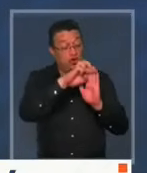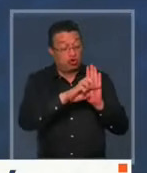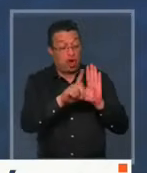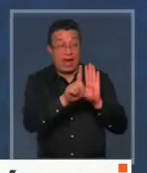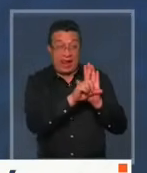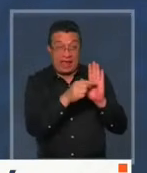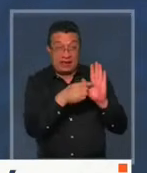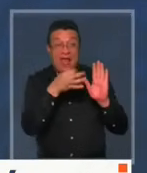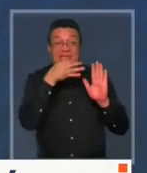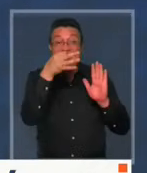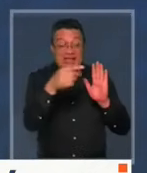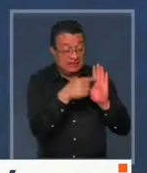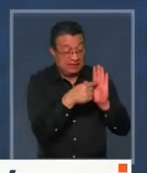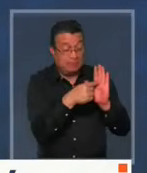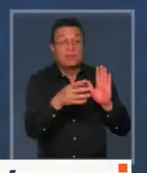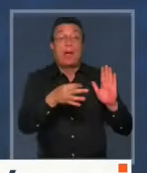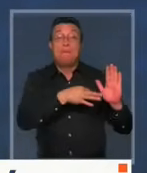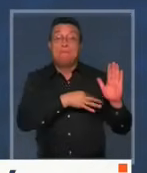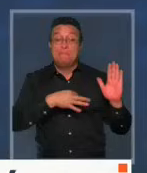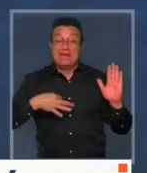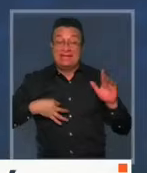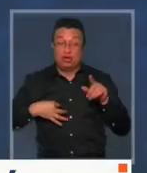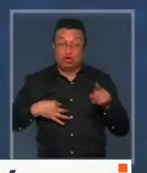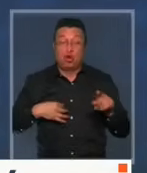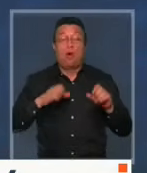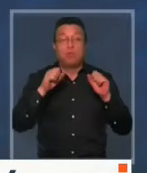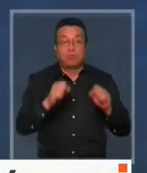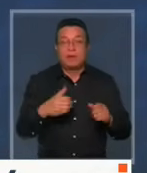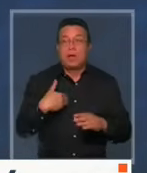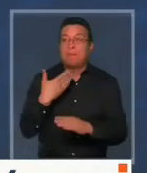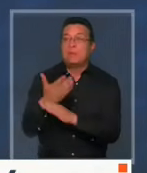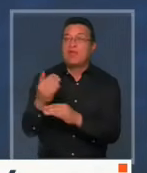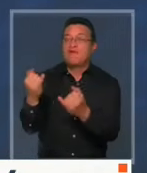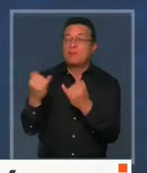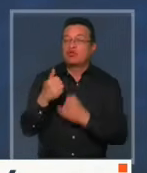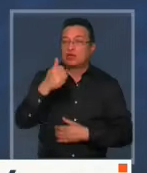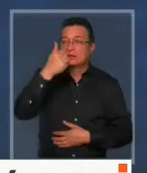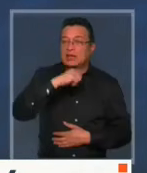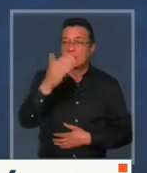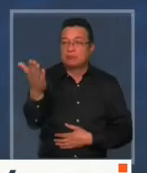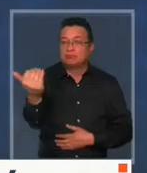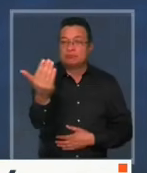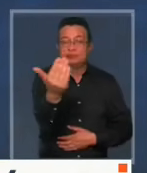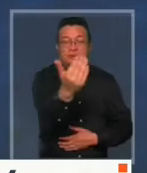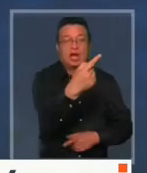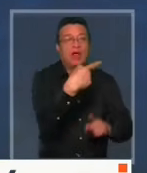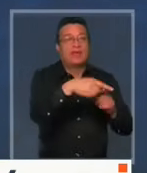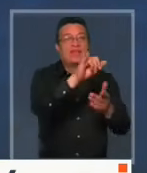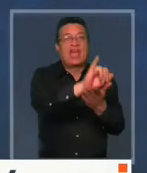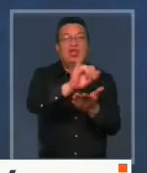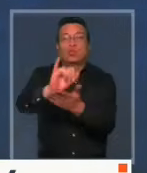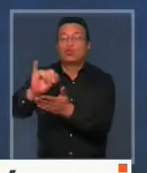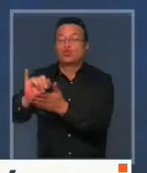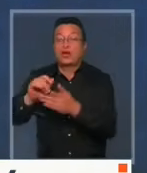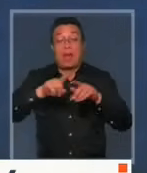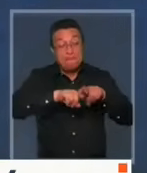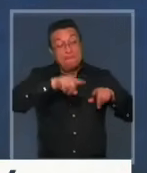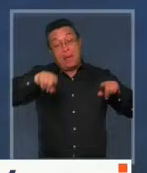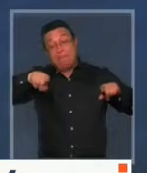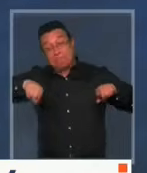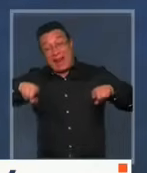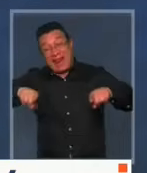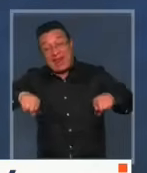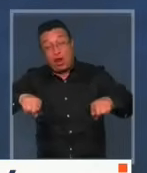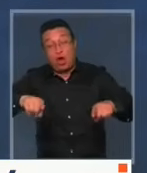que el ministro o la ministra son los que pueden pedir información reservada o secreta a las distintas instituciones del Estado. Y en paralelo, en la ley